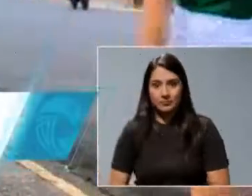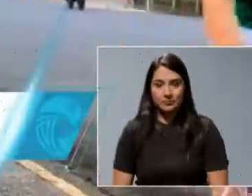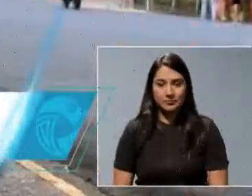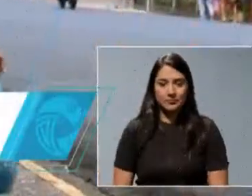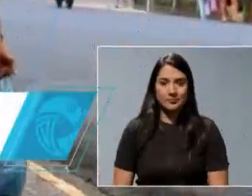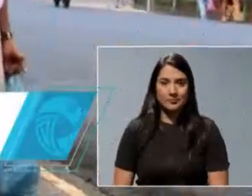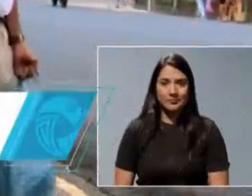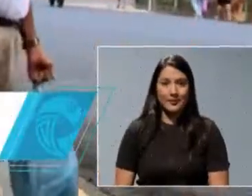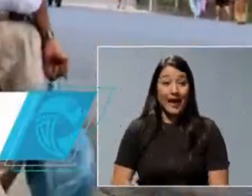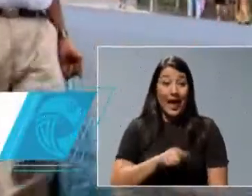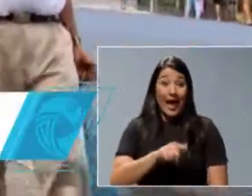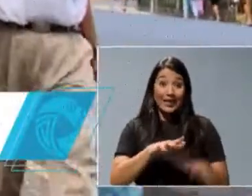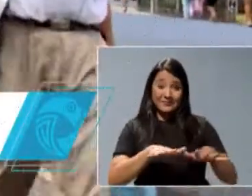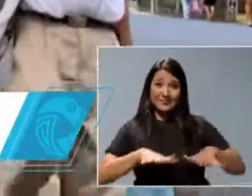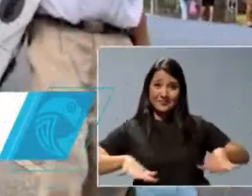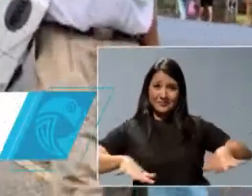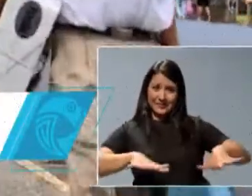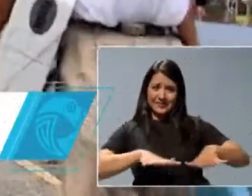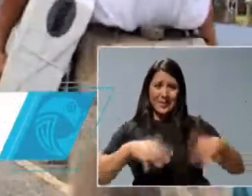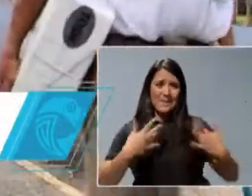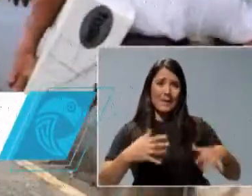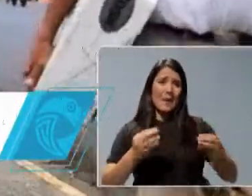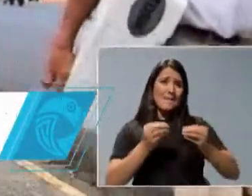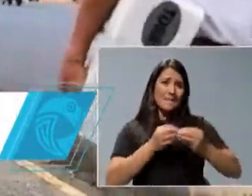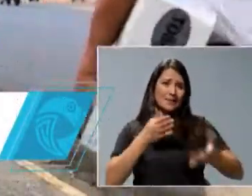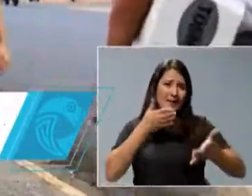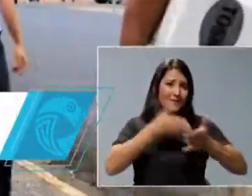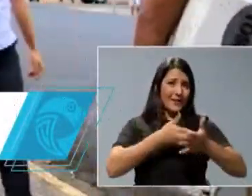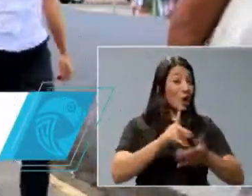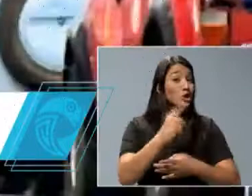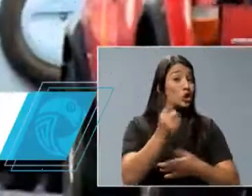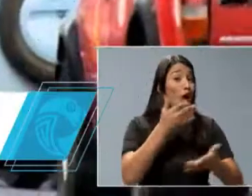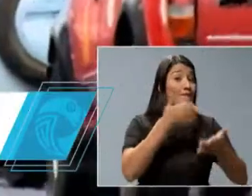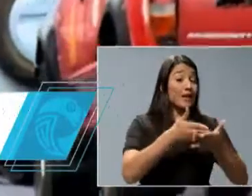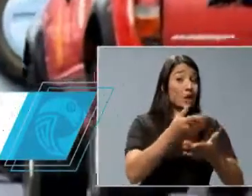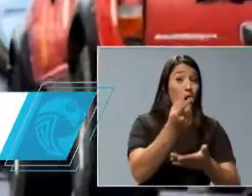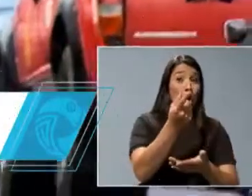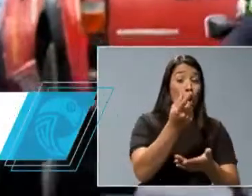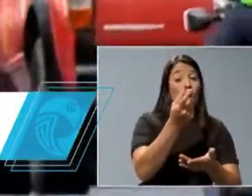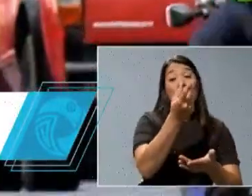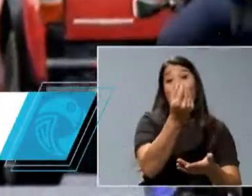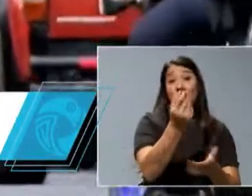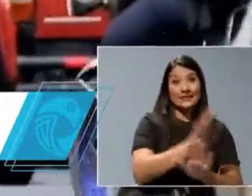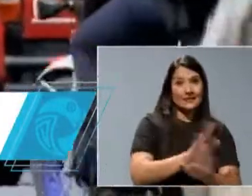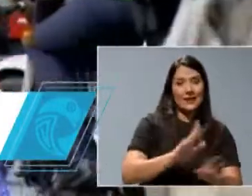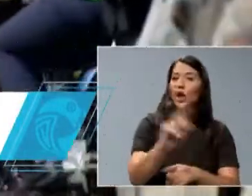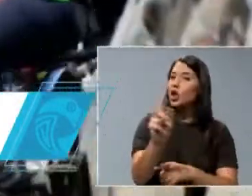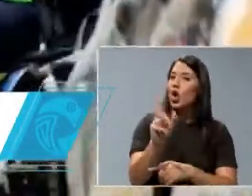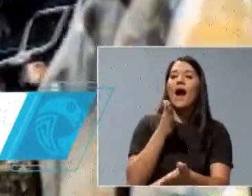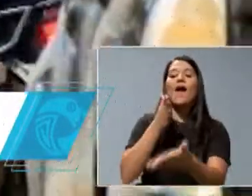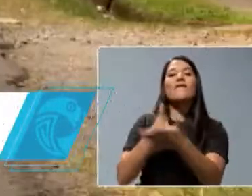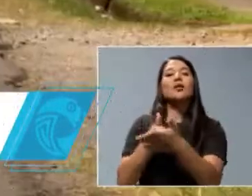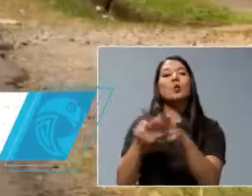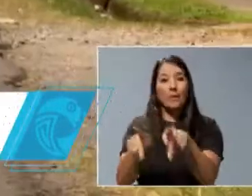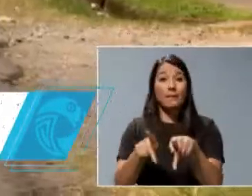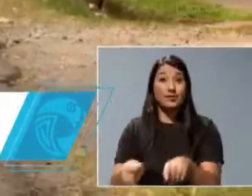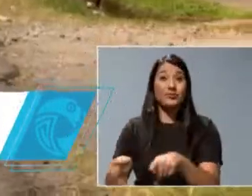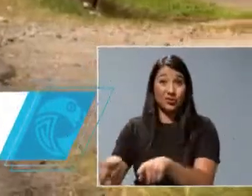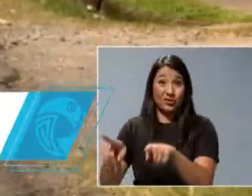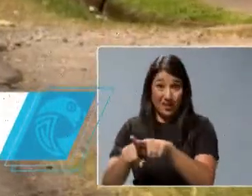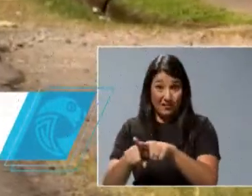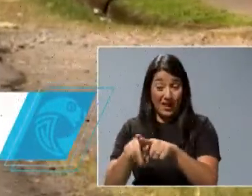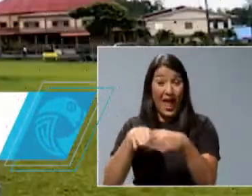En estas zonas el daño se extendió más allá de las finanzas de Recope e impactó directamente a los vecinos. En